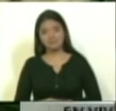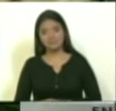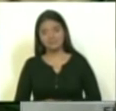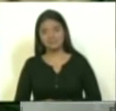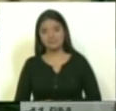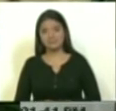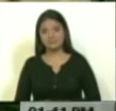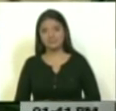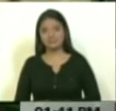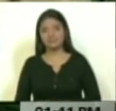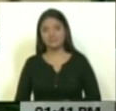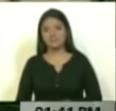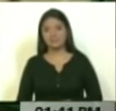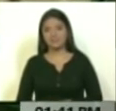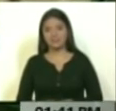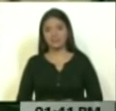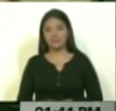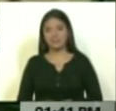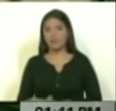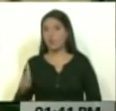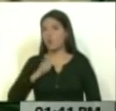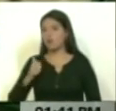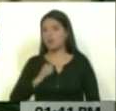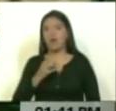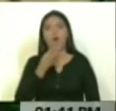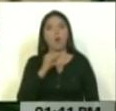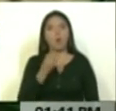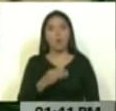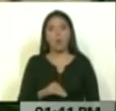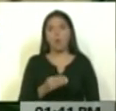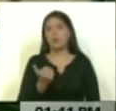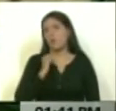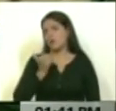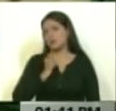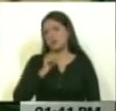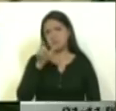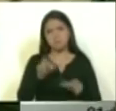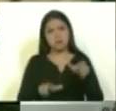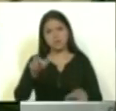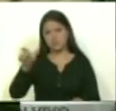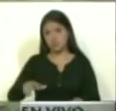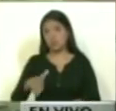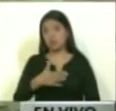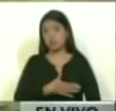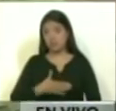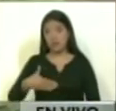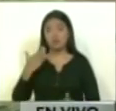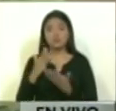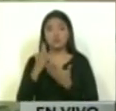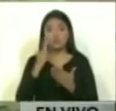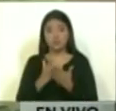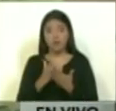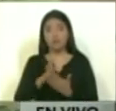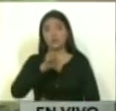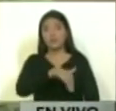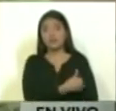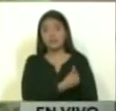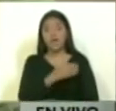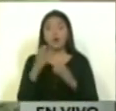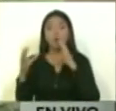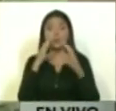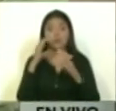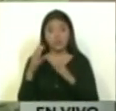Eso es. Todo aquel muchacho o no muchacho, muchacha o no muchacha, que quiere estudiar en la Universidad de las